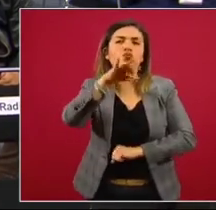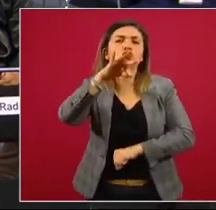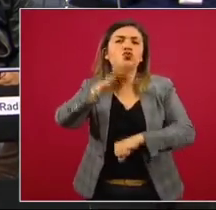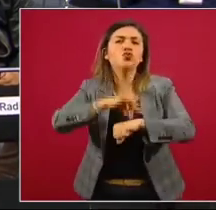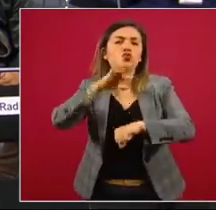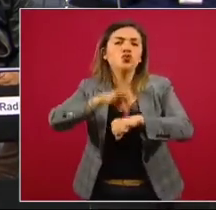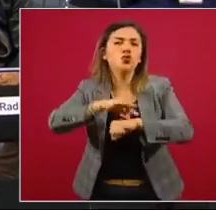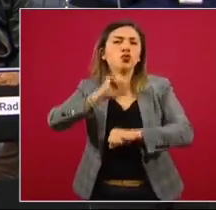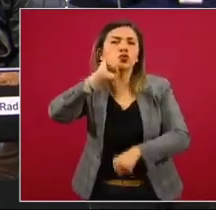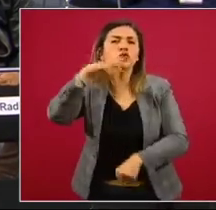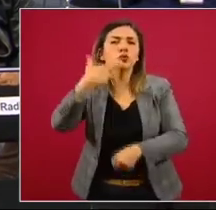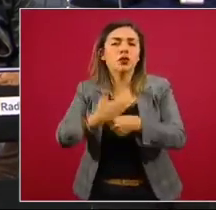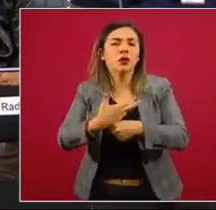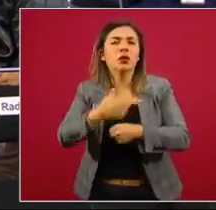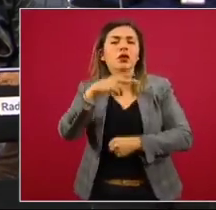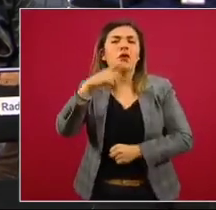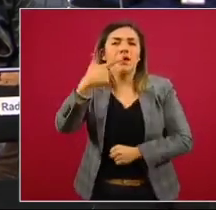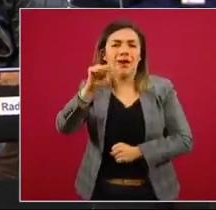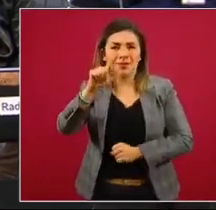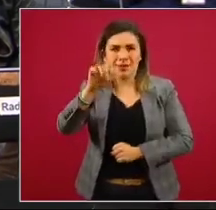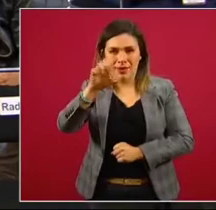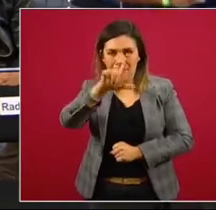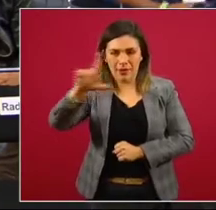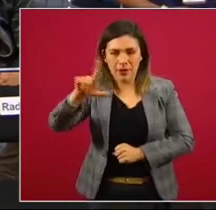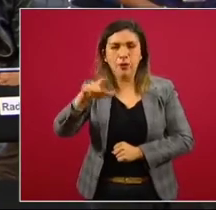el subsecretario Gatell.